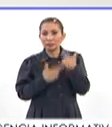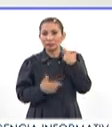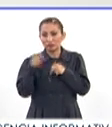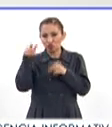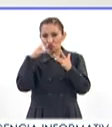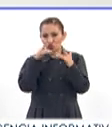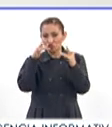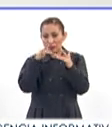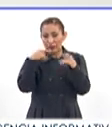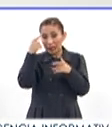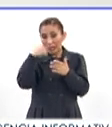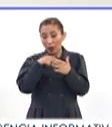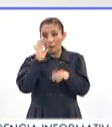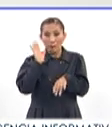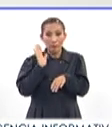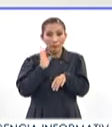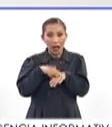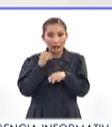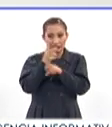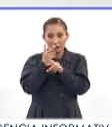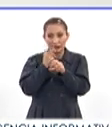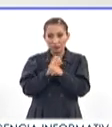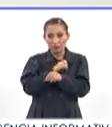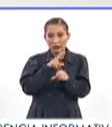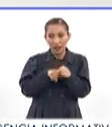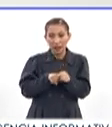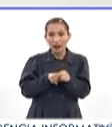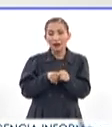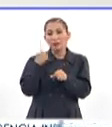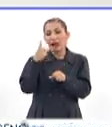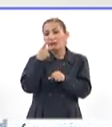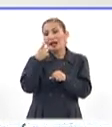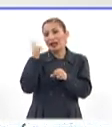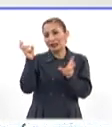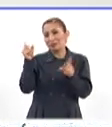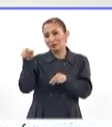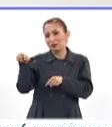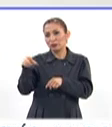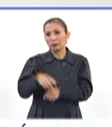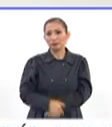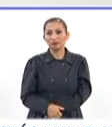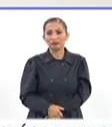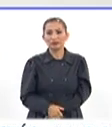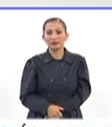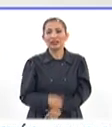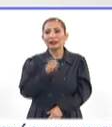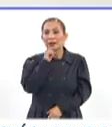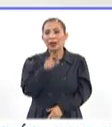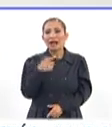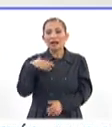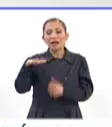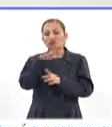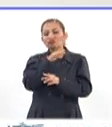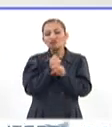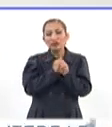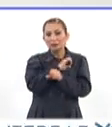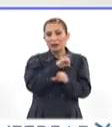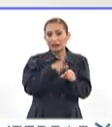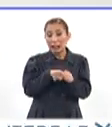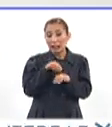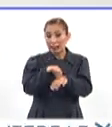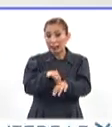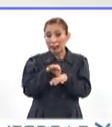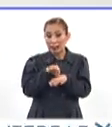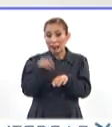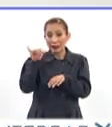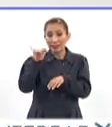regresamos contigo porque creo que tienes invitados especiales precisamente para hablar al respecto. Y por supuesto en esta cobertura especial